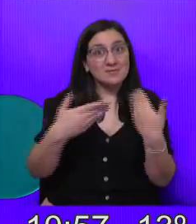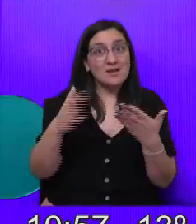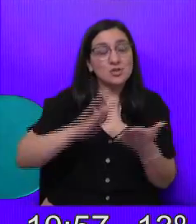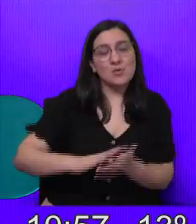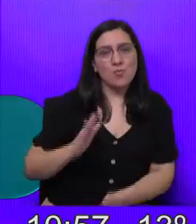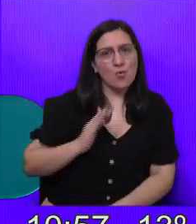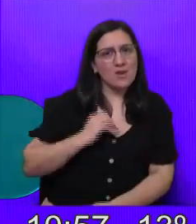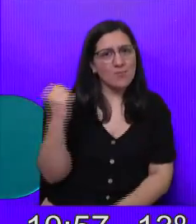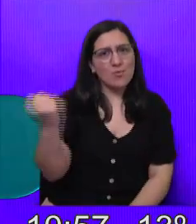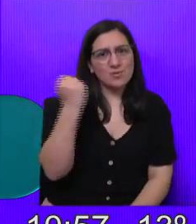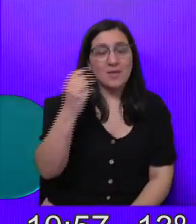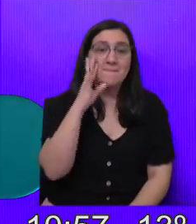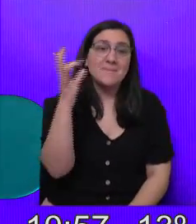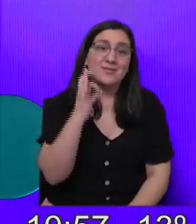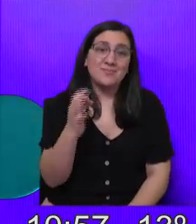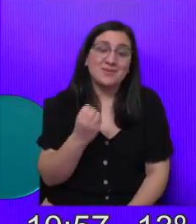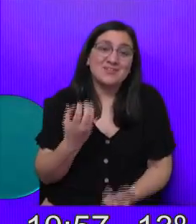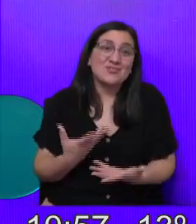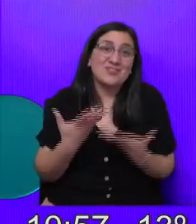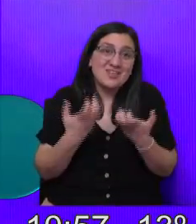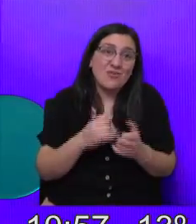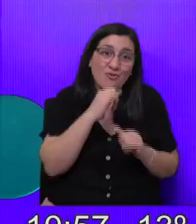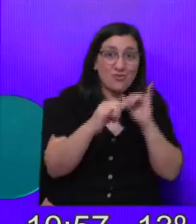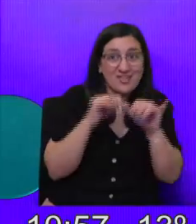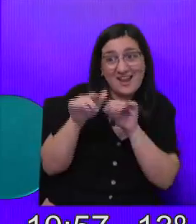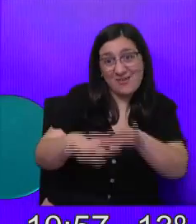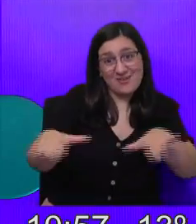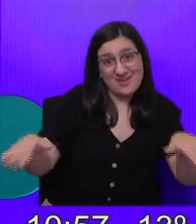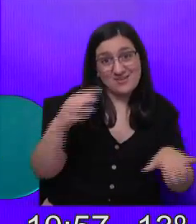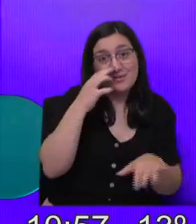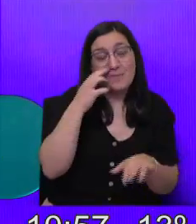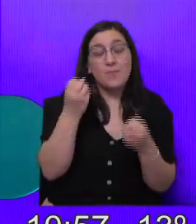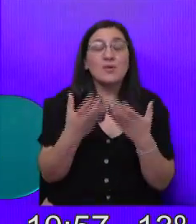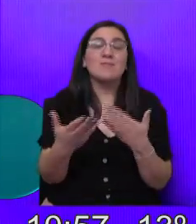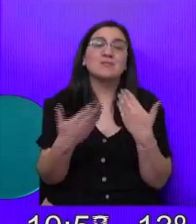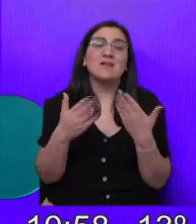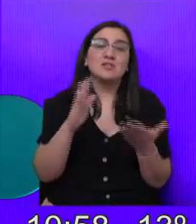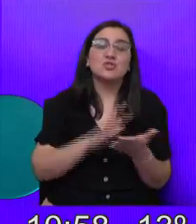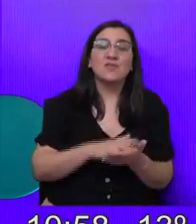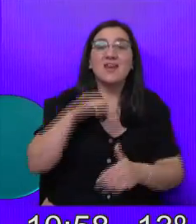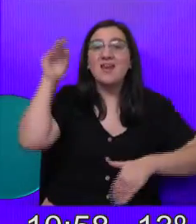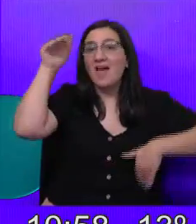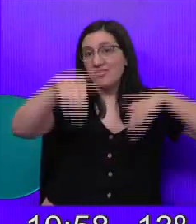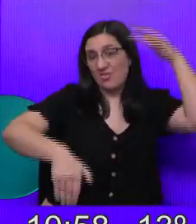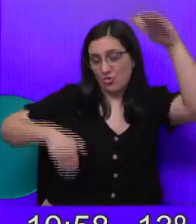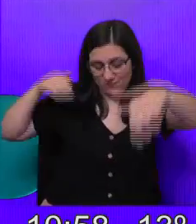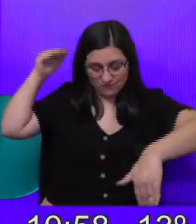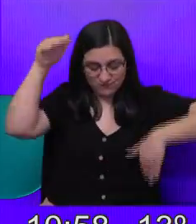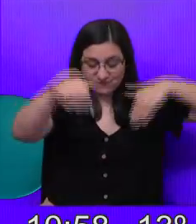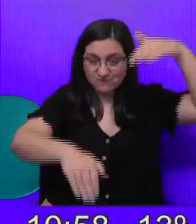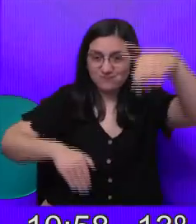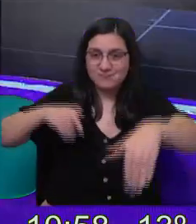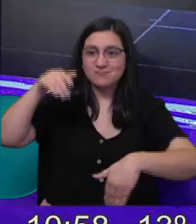muy importantes y perdón porque me veo muy tentada a hablarles a ellos y a ellas, porque vamos a estar hablando de nadadoras. Y vos, si bien